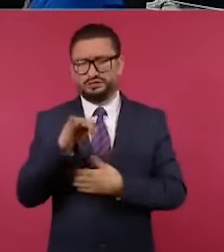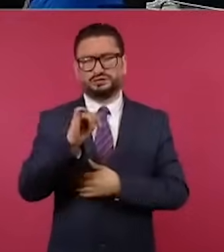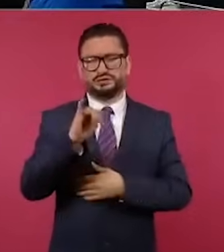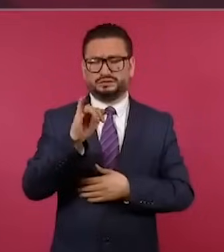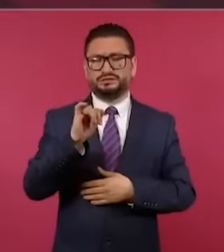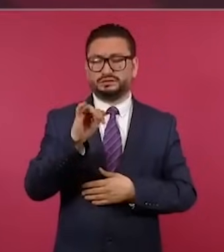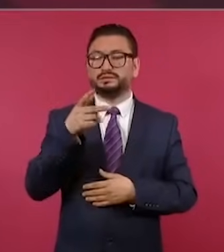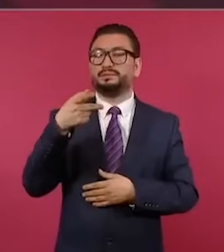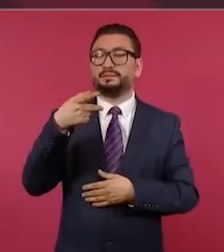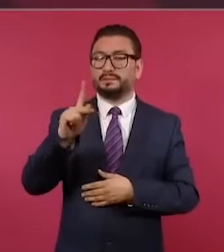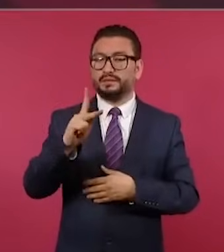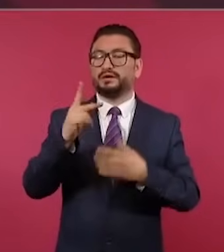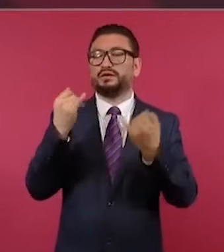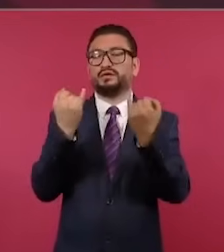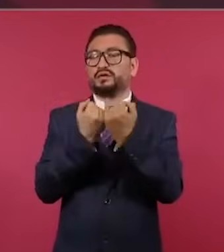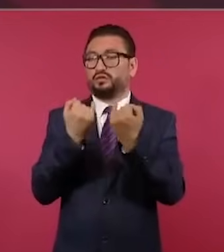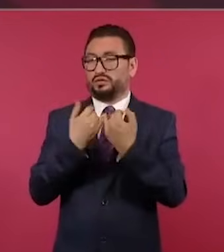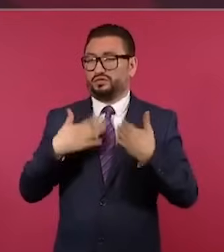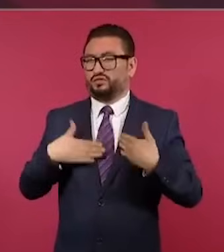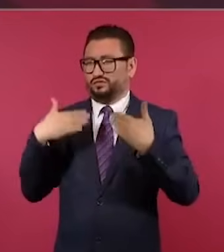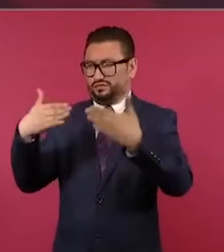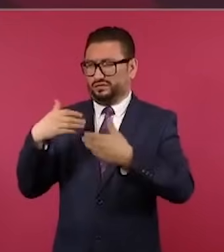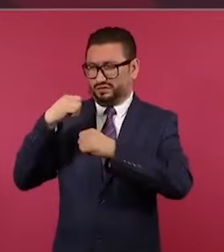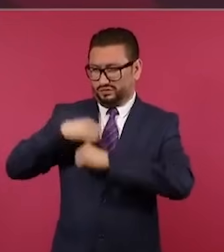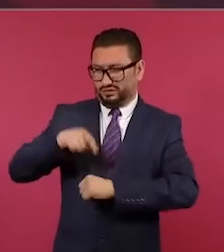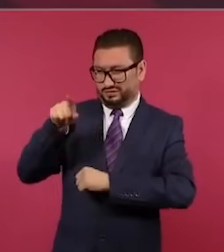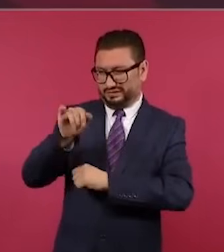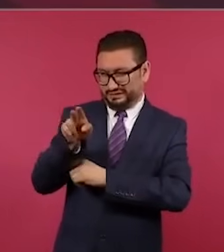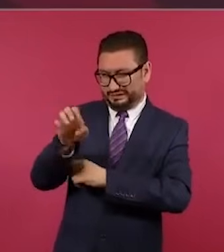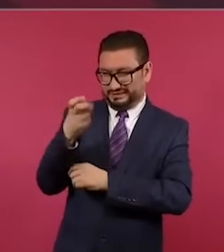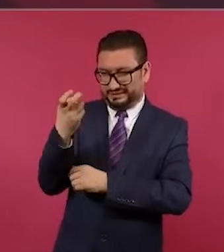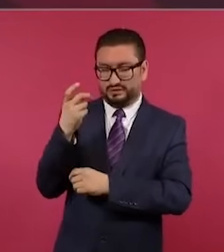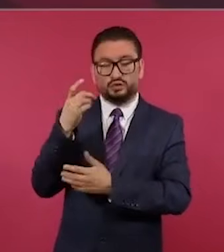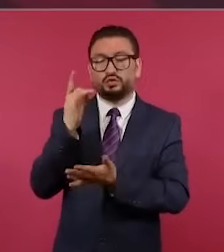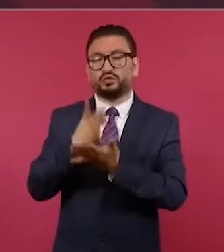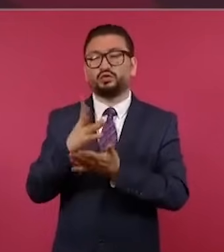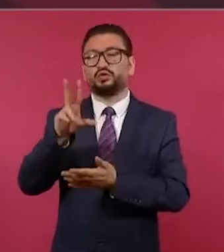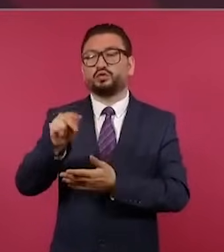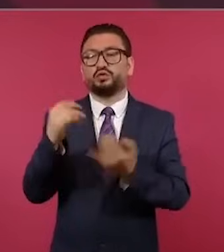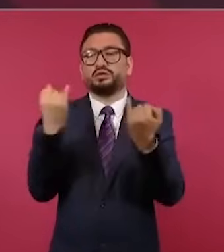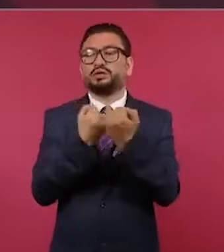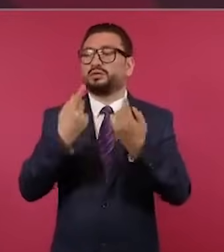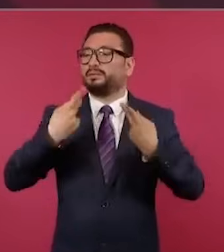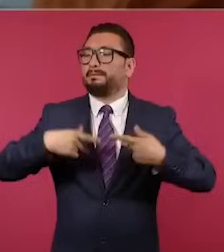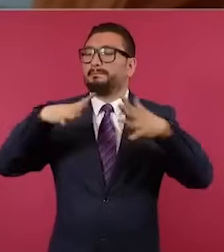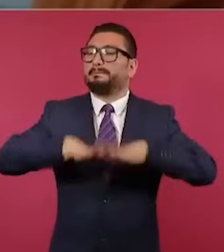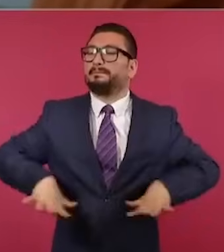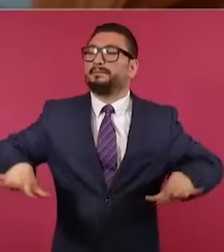pero además no solo es confianza en la autoridad electoral, es confianza en el pueblo.